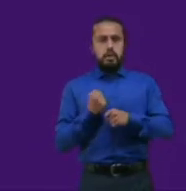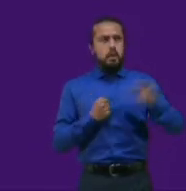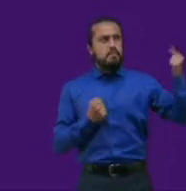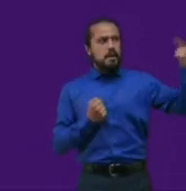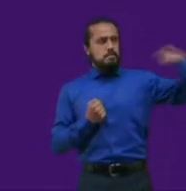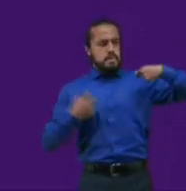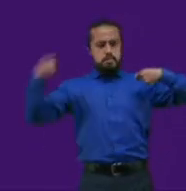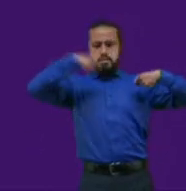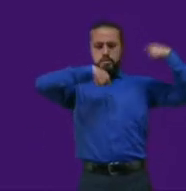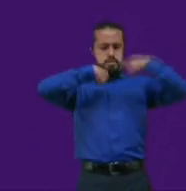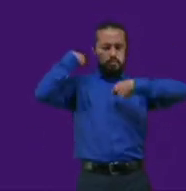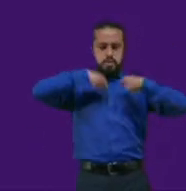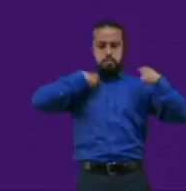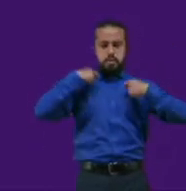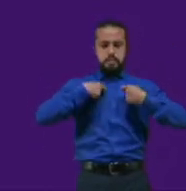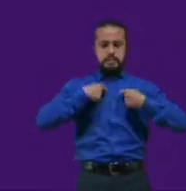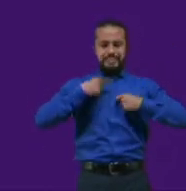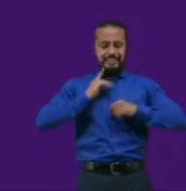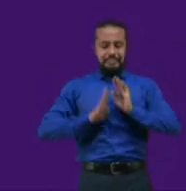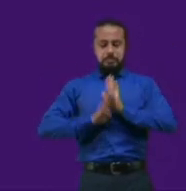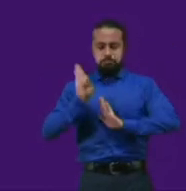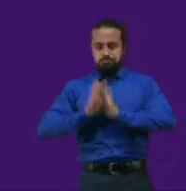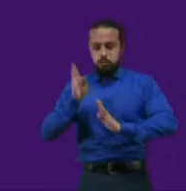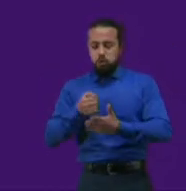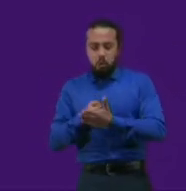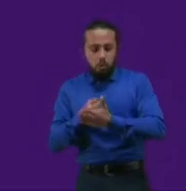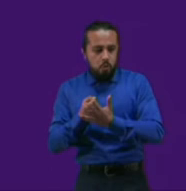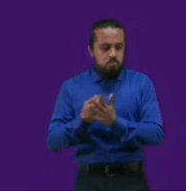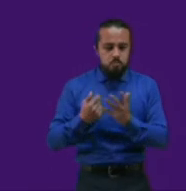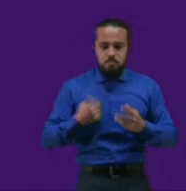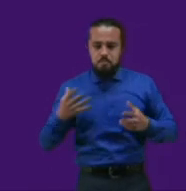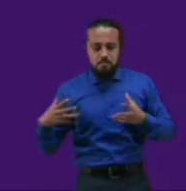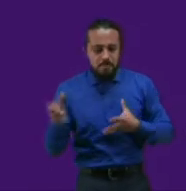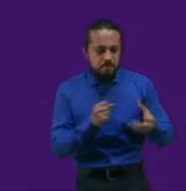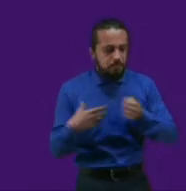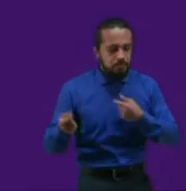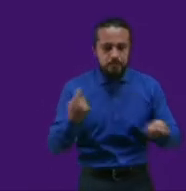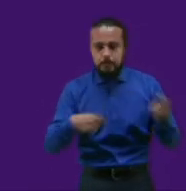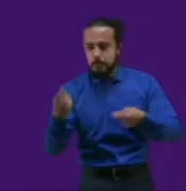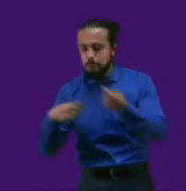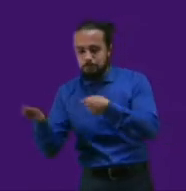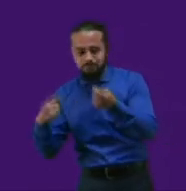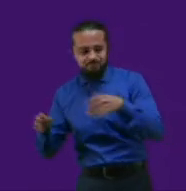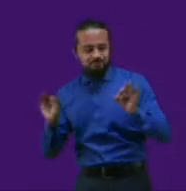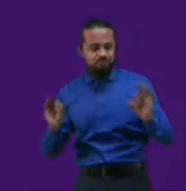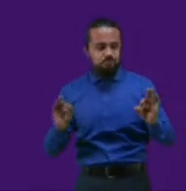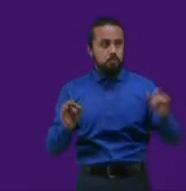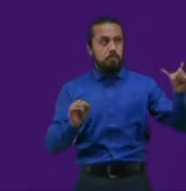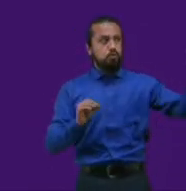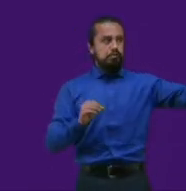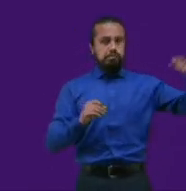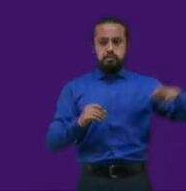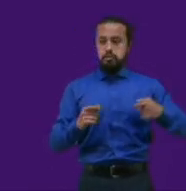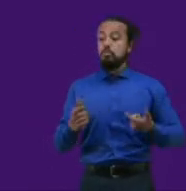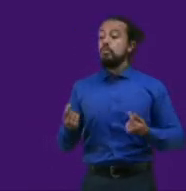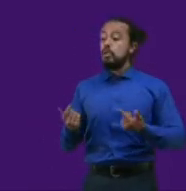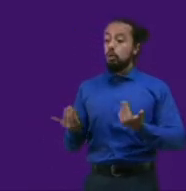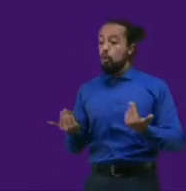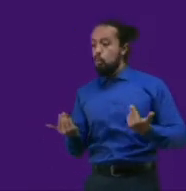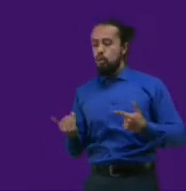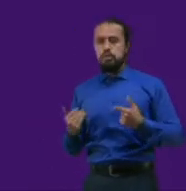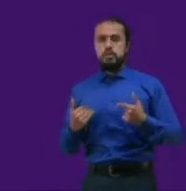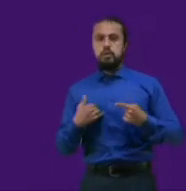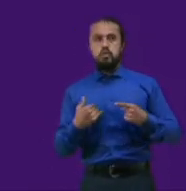uno en esa presión de que tiene que crecer y que tiene que avanzar rápido, etcétera, y porque los inversionistas obviamente también están esperando eso, es un